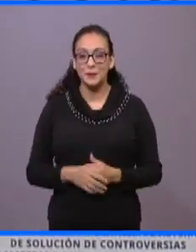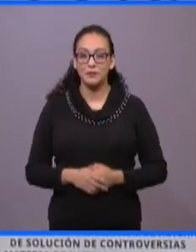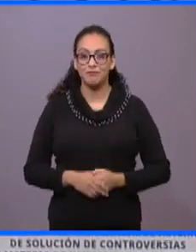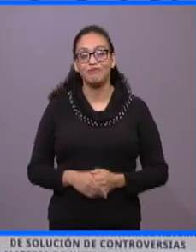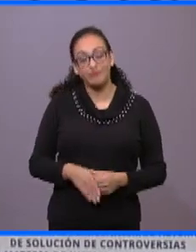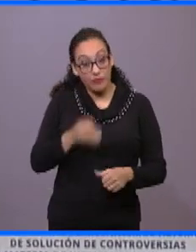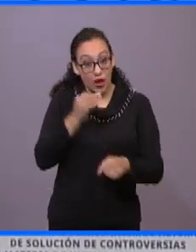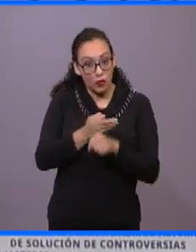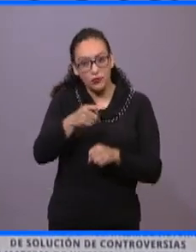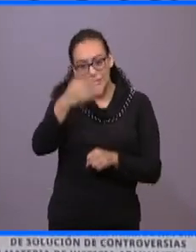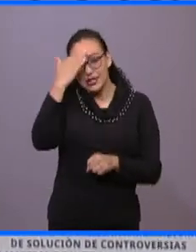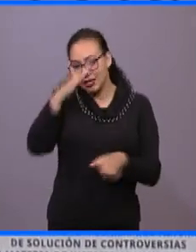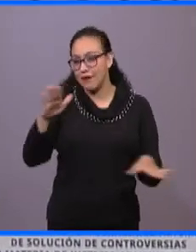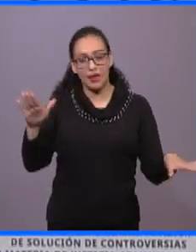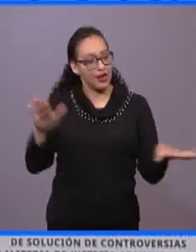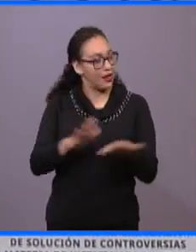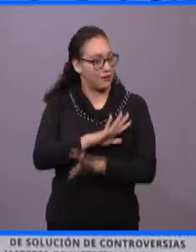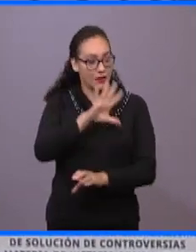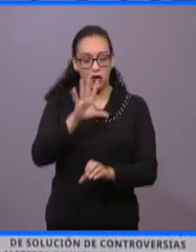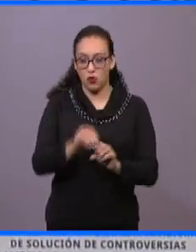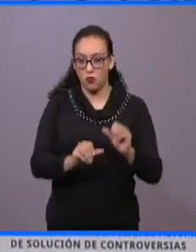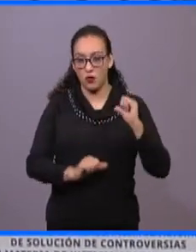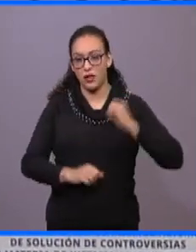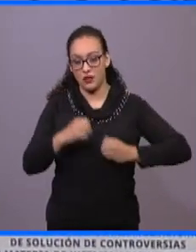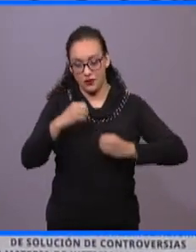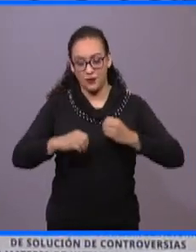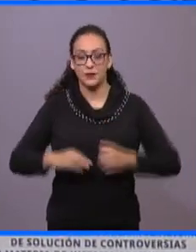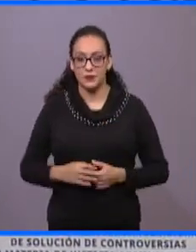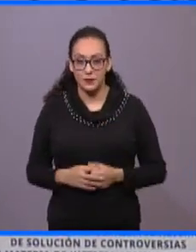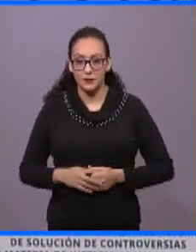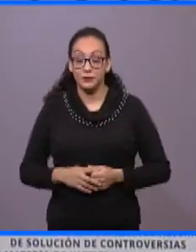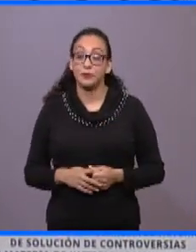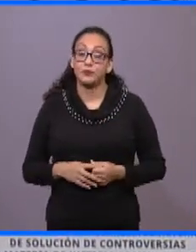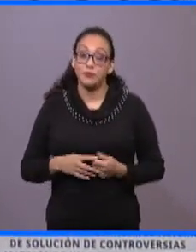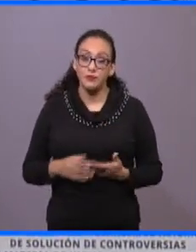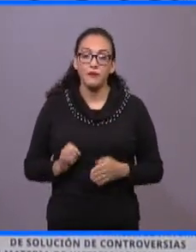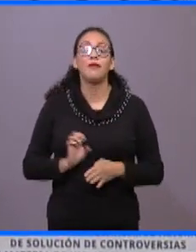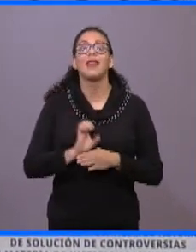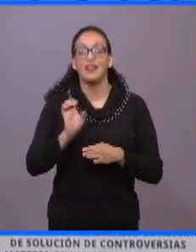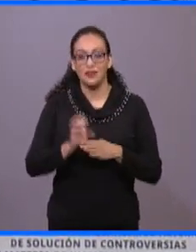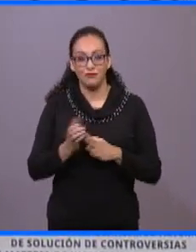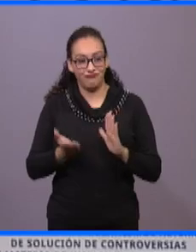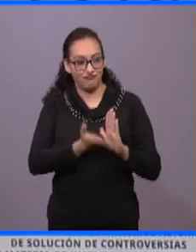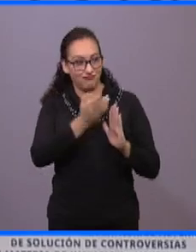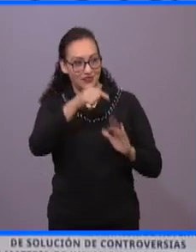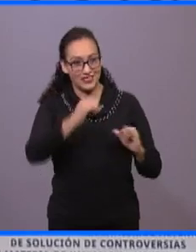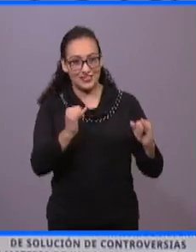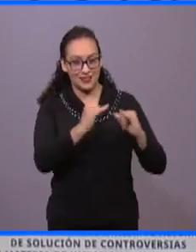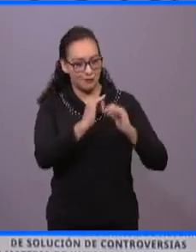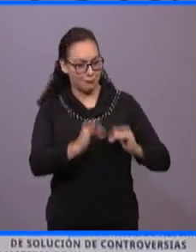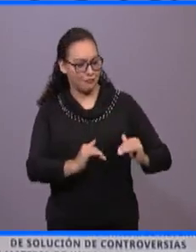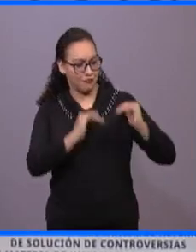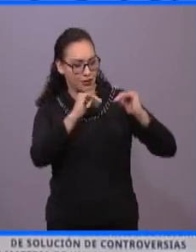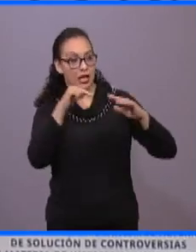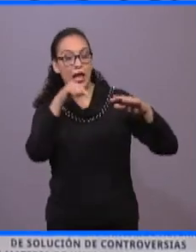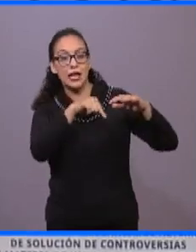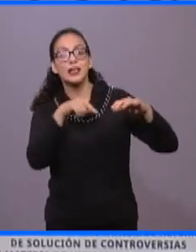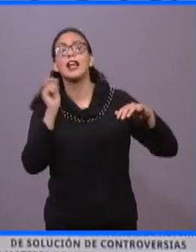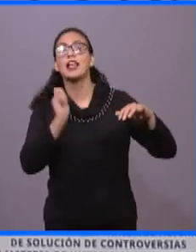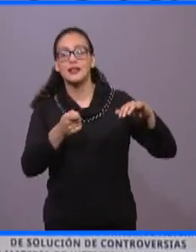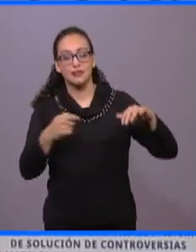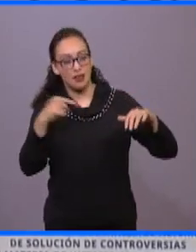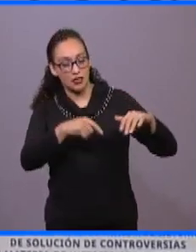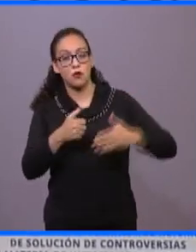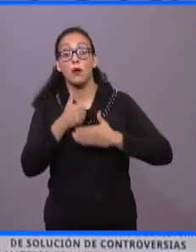una transformación profunda en nuestro país en materia de justicia, en la manera en que concebimos la justicia